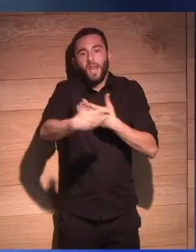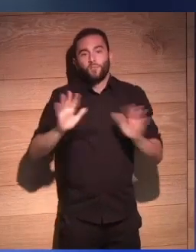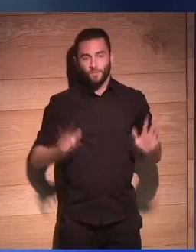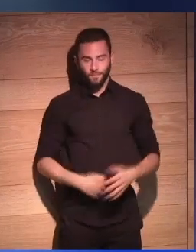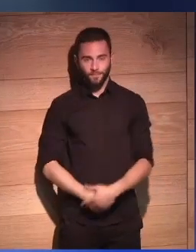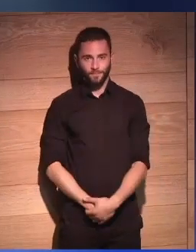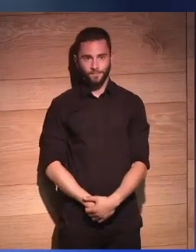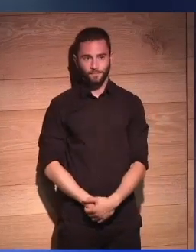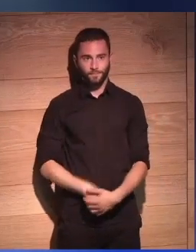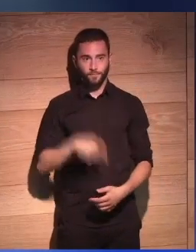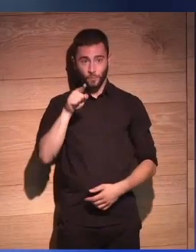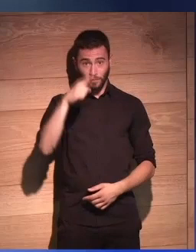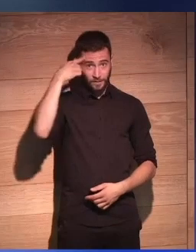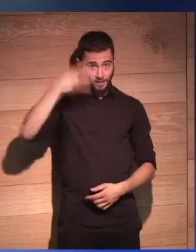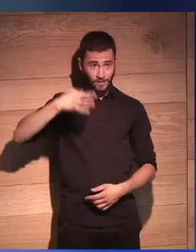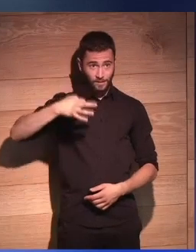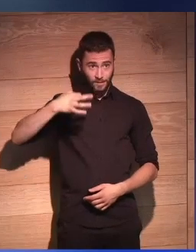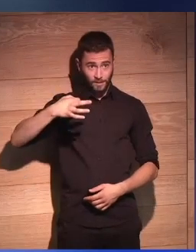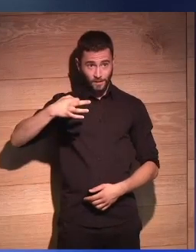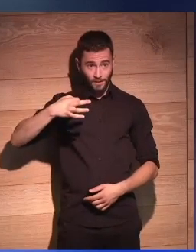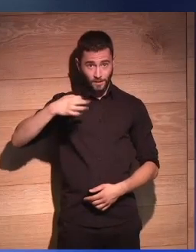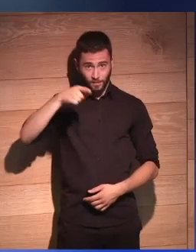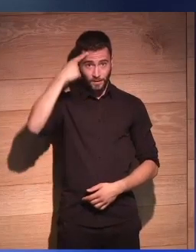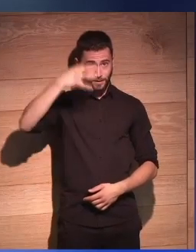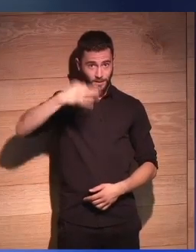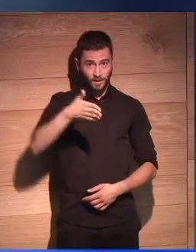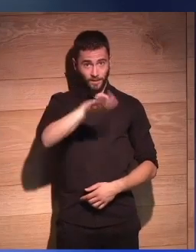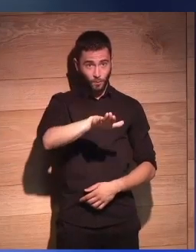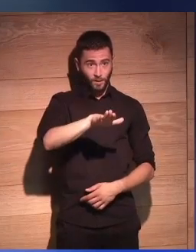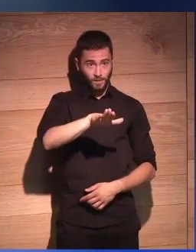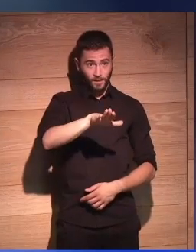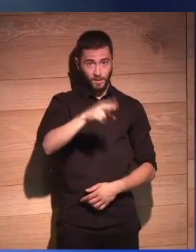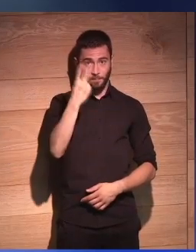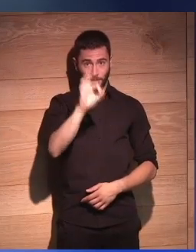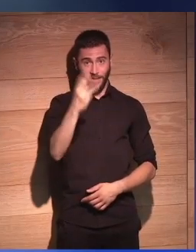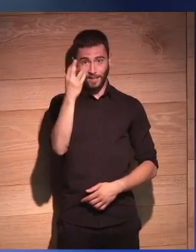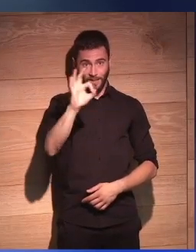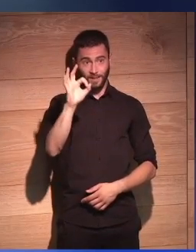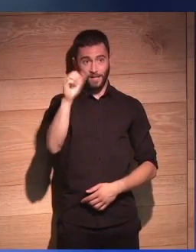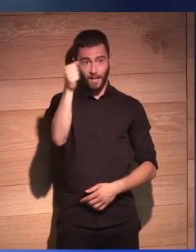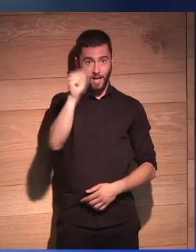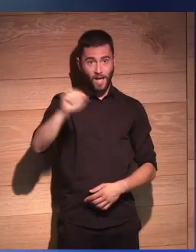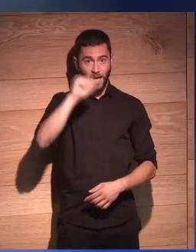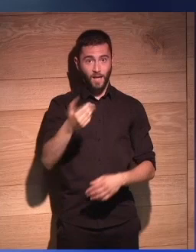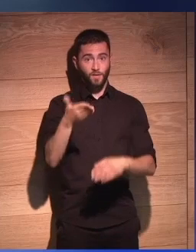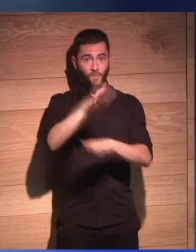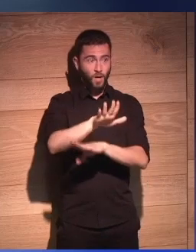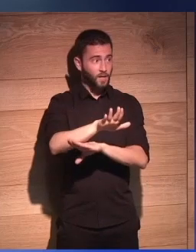veremos. ¿Usted cree que vamos a curarle la muerte dentro de 2 o 3 décadas, ya ha dicho?